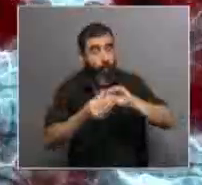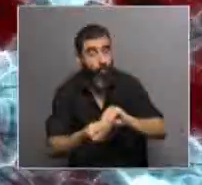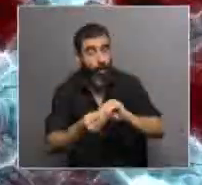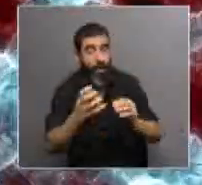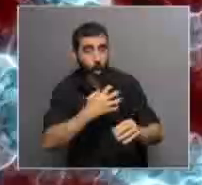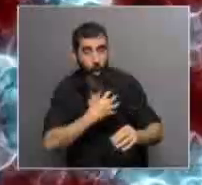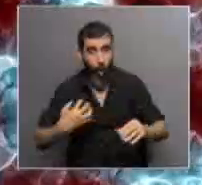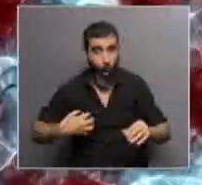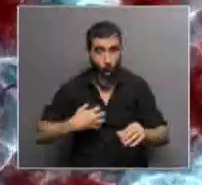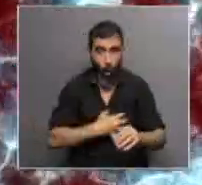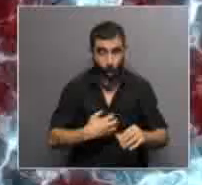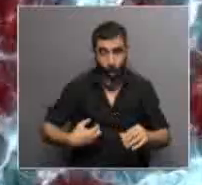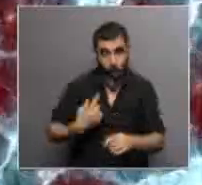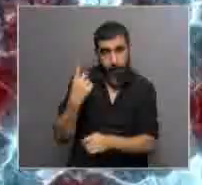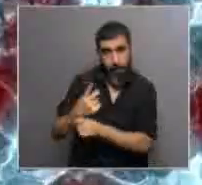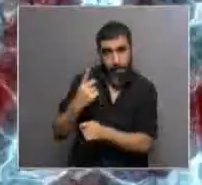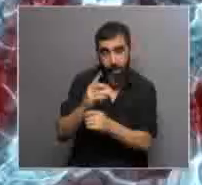órgano de origen